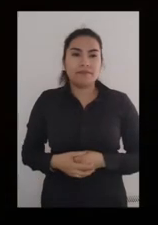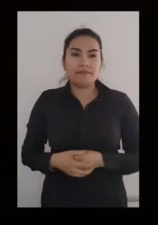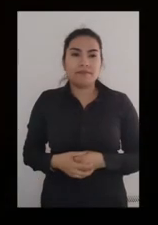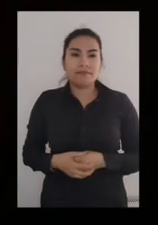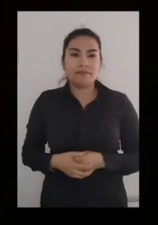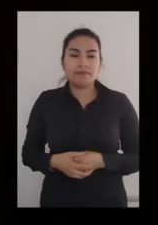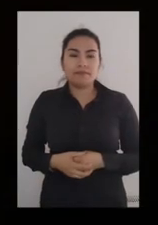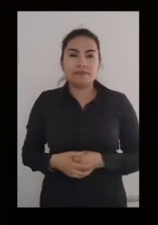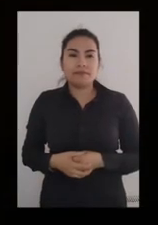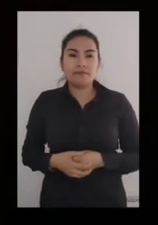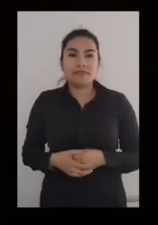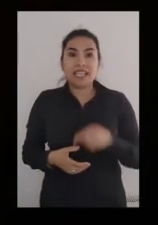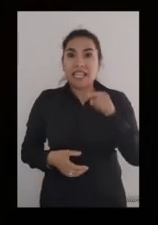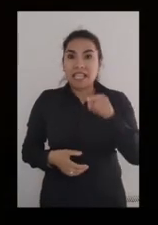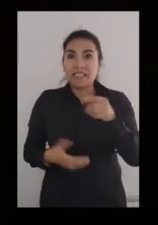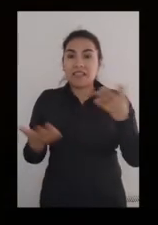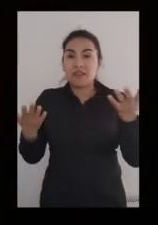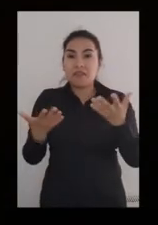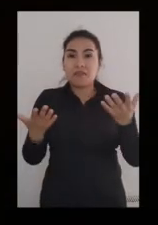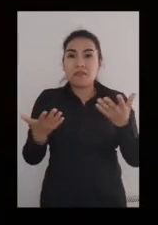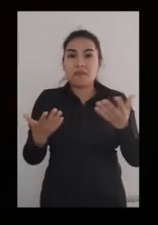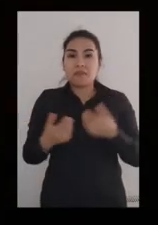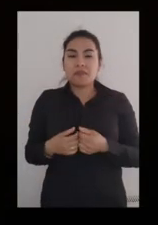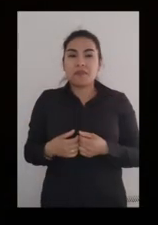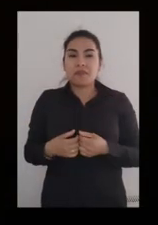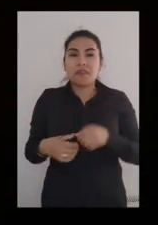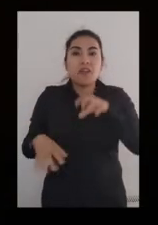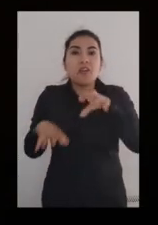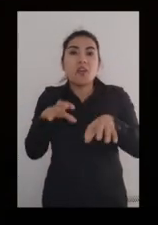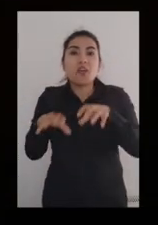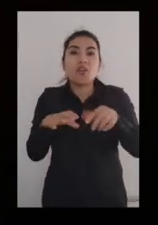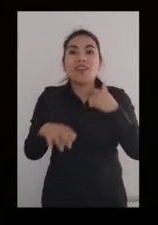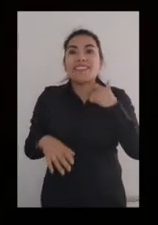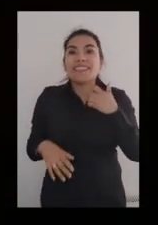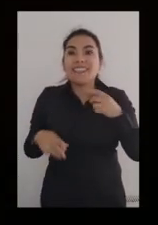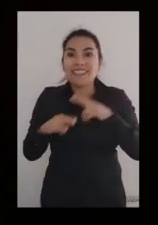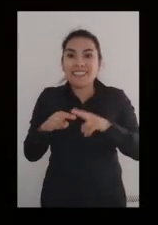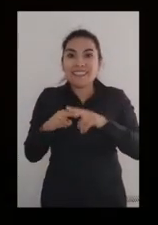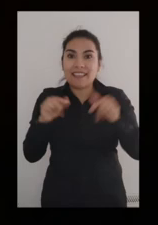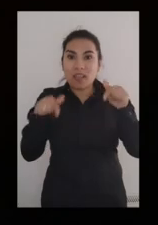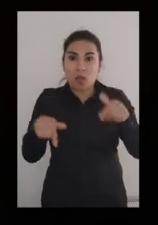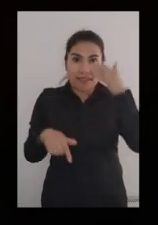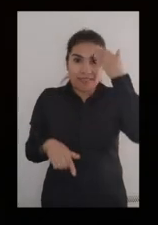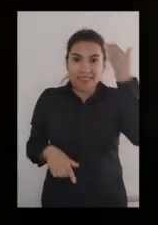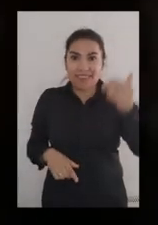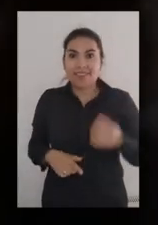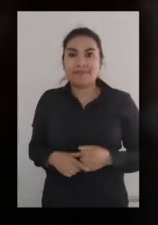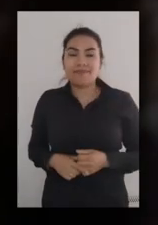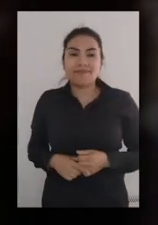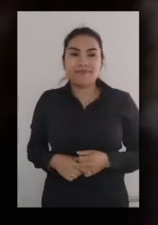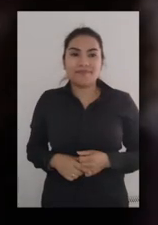veces como cosa que se está haciendo ahora más que nada